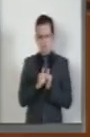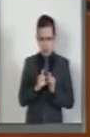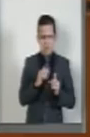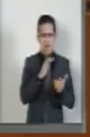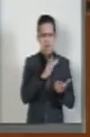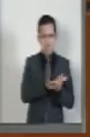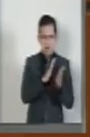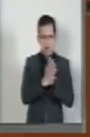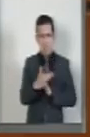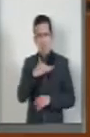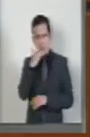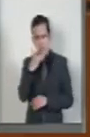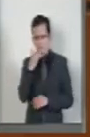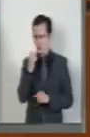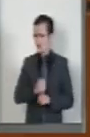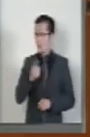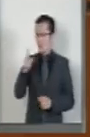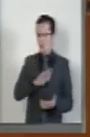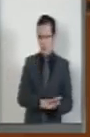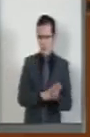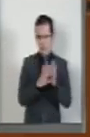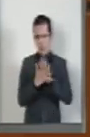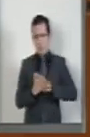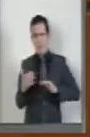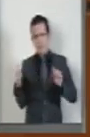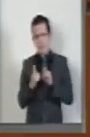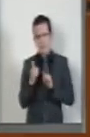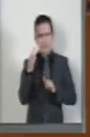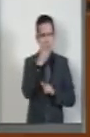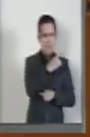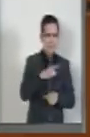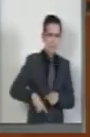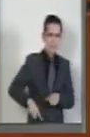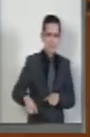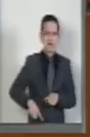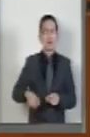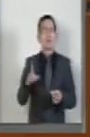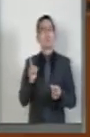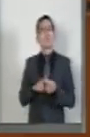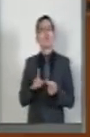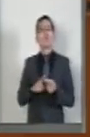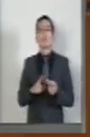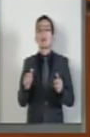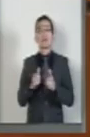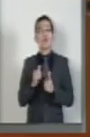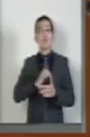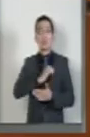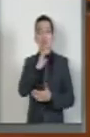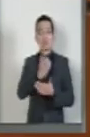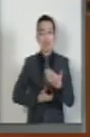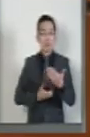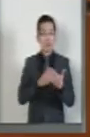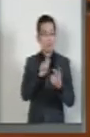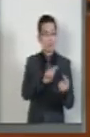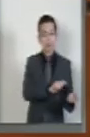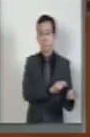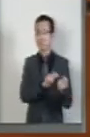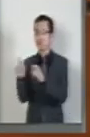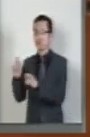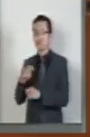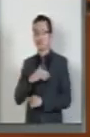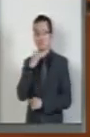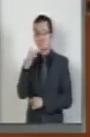complicidad entre la autoridad y la empresa privilegiada se da en los contratos amañados, en las